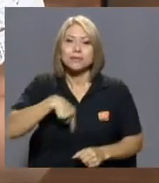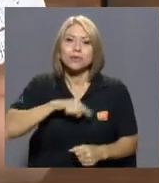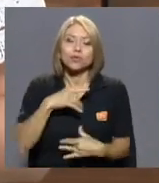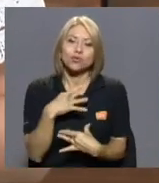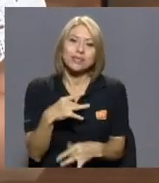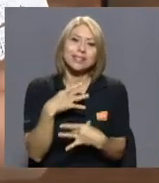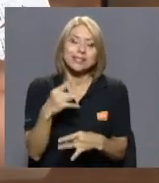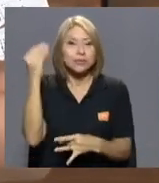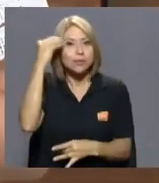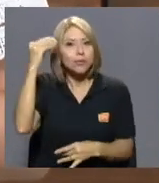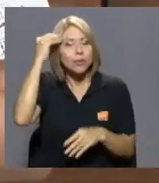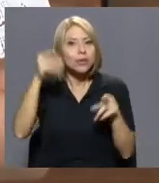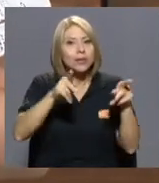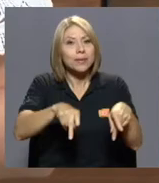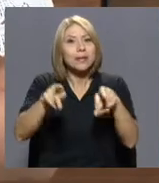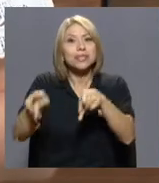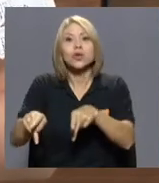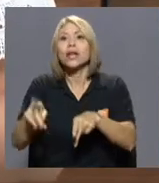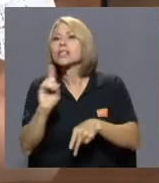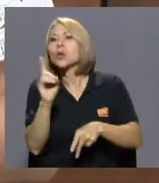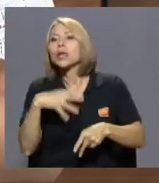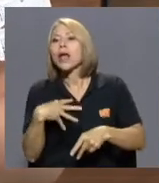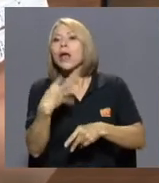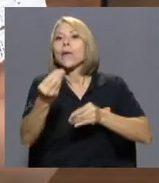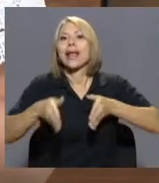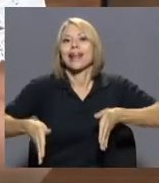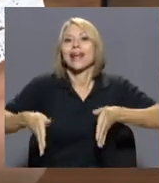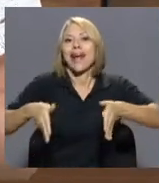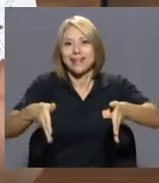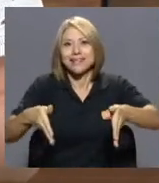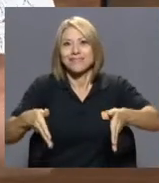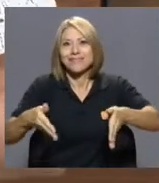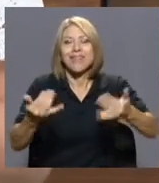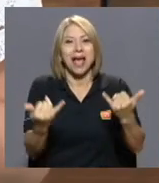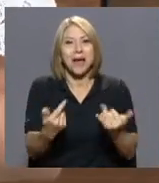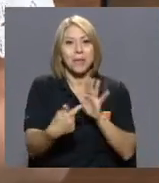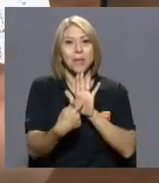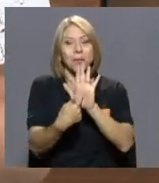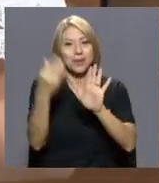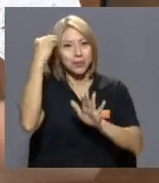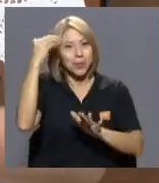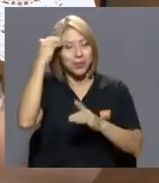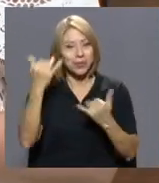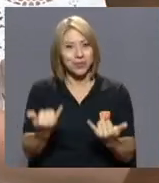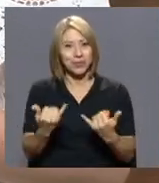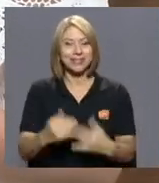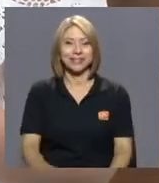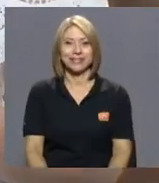en la opinión de las personas en la calle, y por eso les mostramos sus opiniones a continuación.